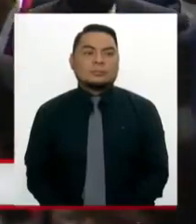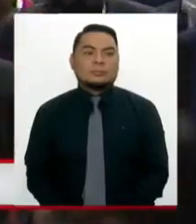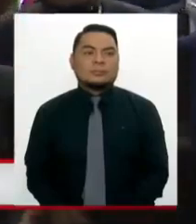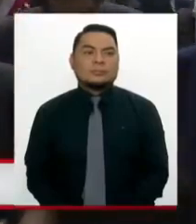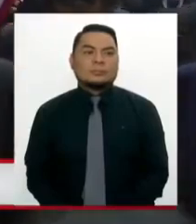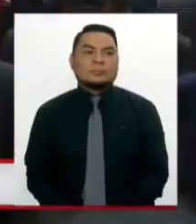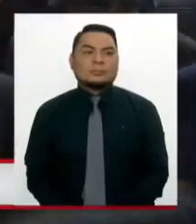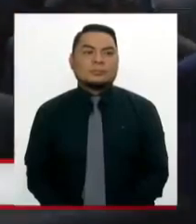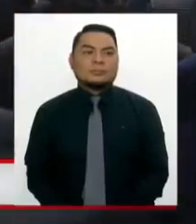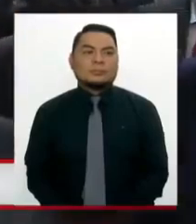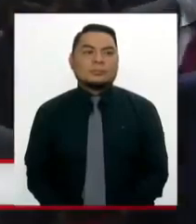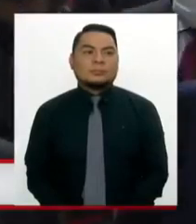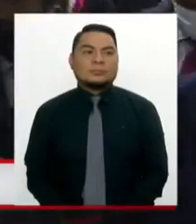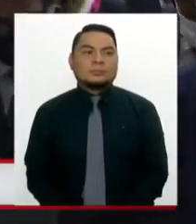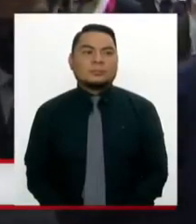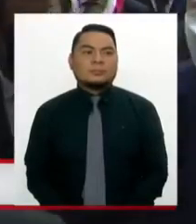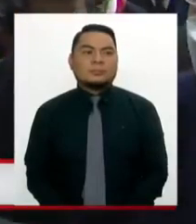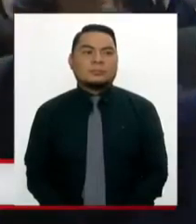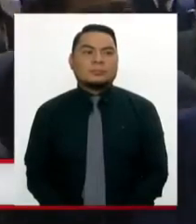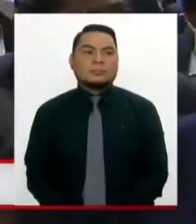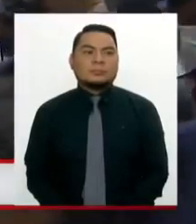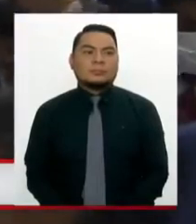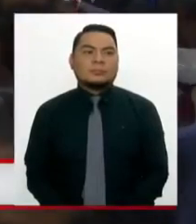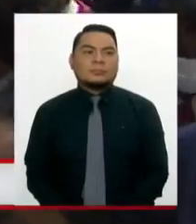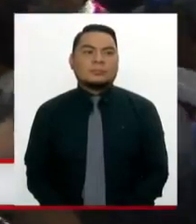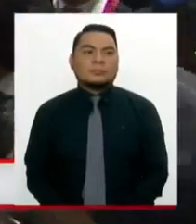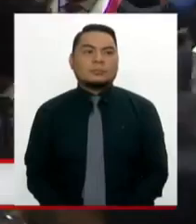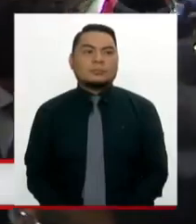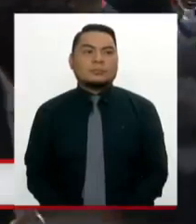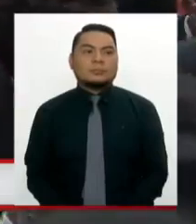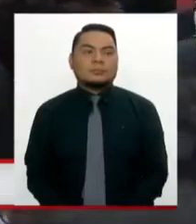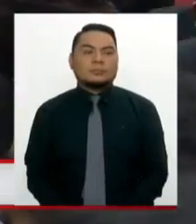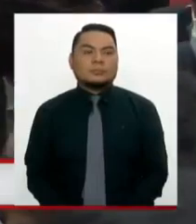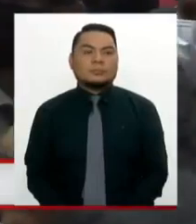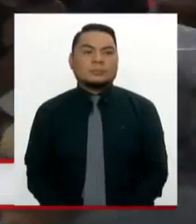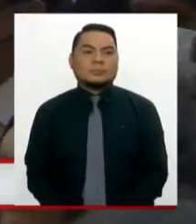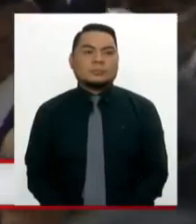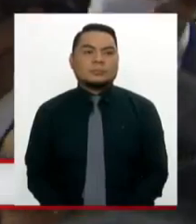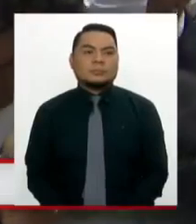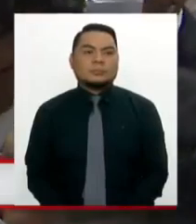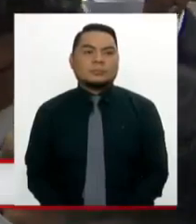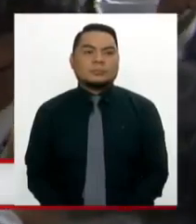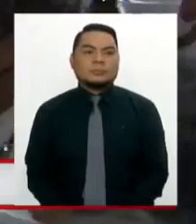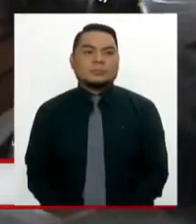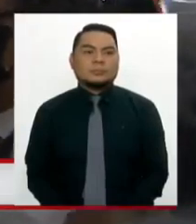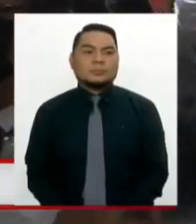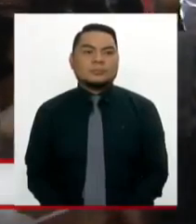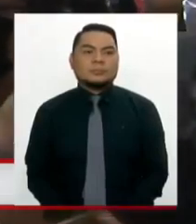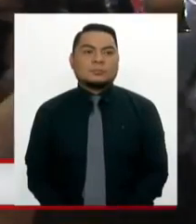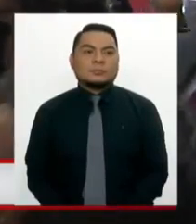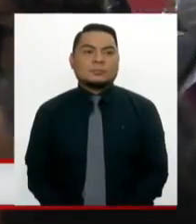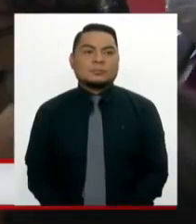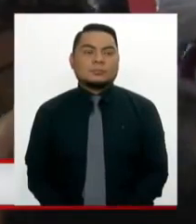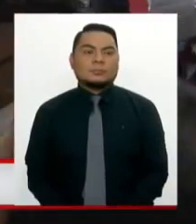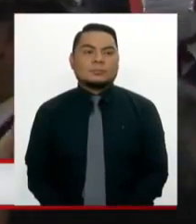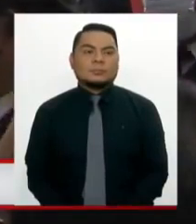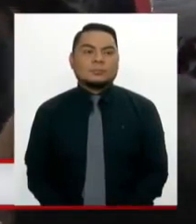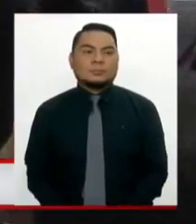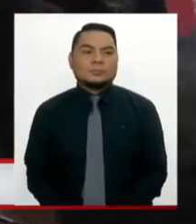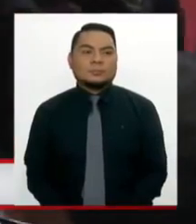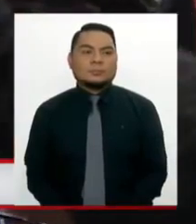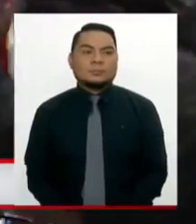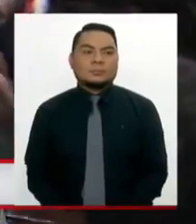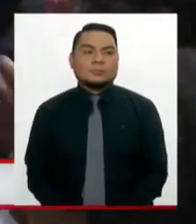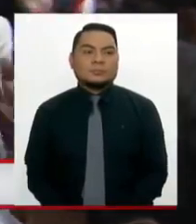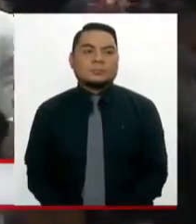retiraron, los legisladores de Avanza País, también de Fuerza Popular algunos le dieron la